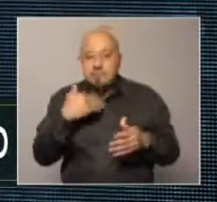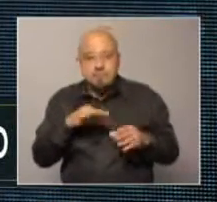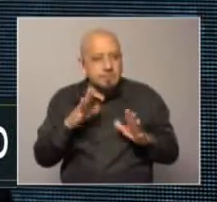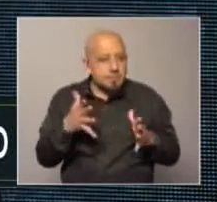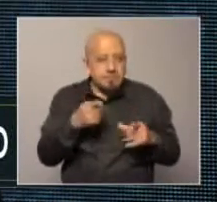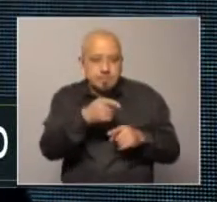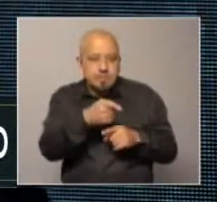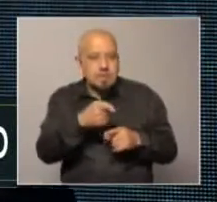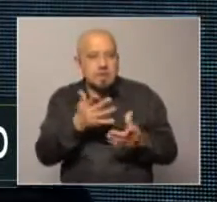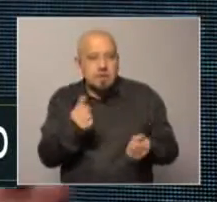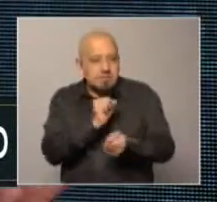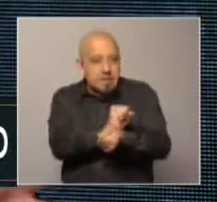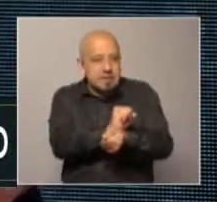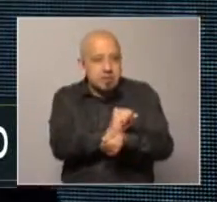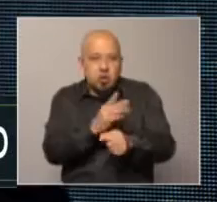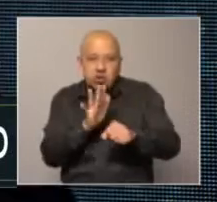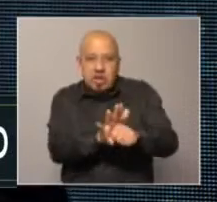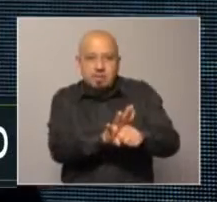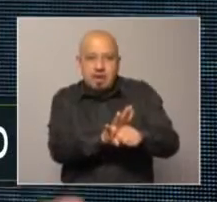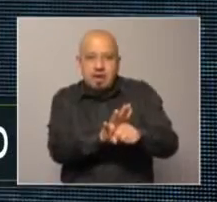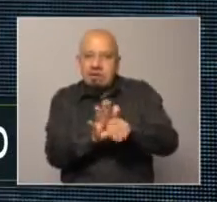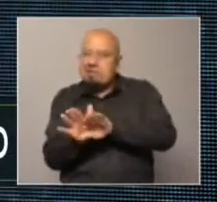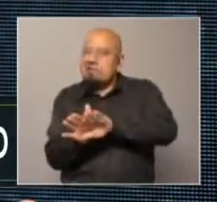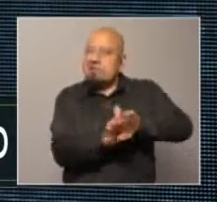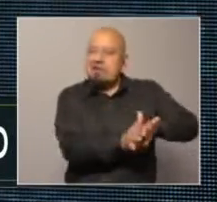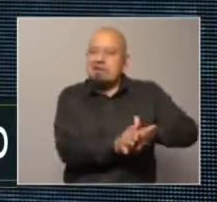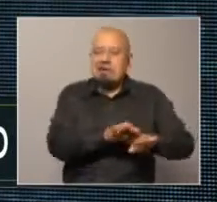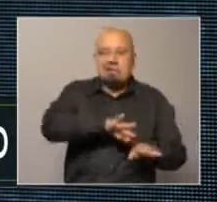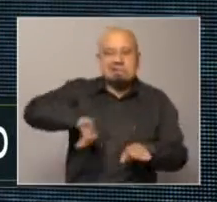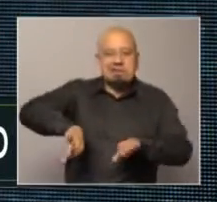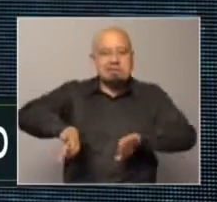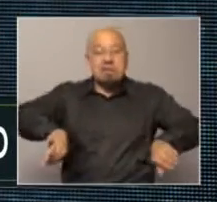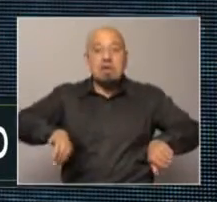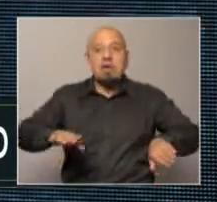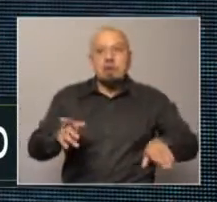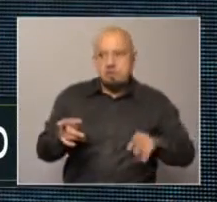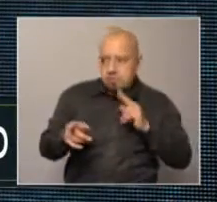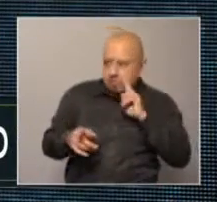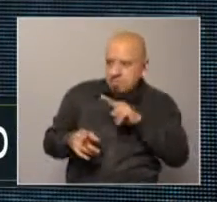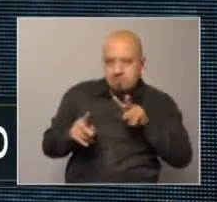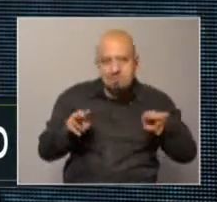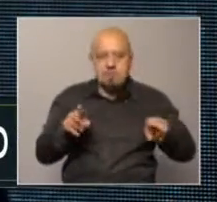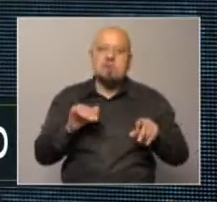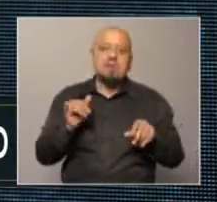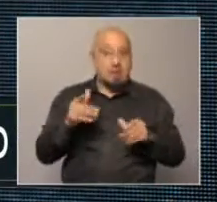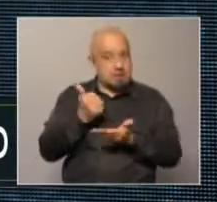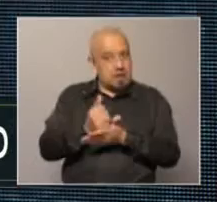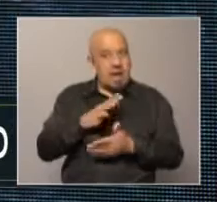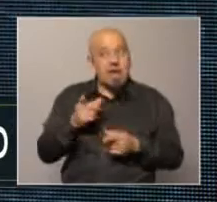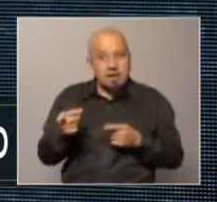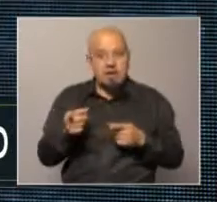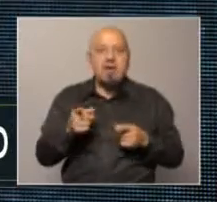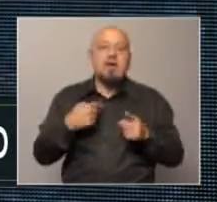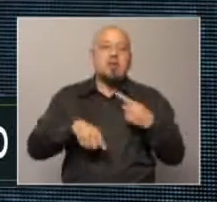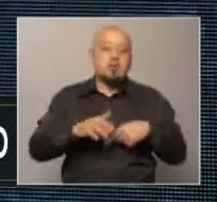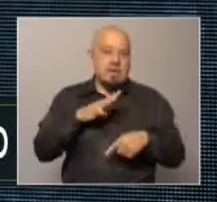encierro resuelve o oculta, ¿no? Lo oculta por un tiempo, lo saca de circulación sin atender adecuadamente. Y bueno, también yo